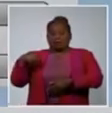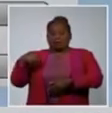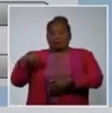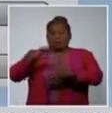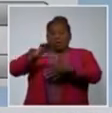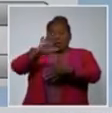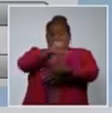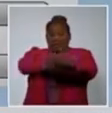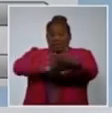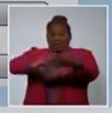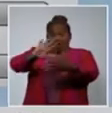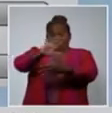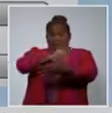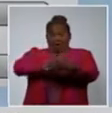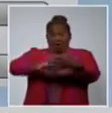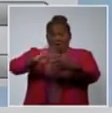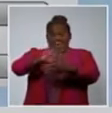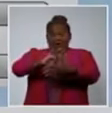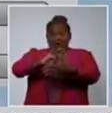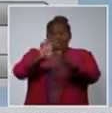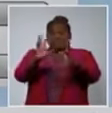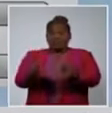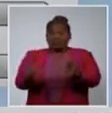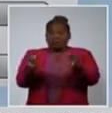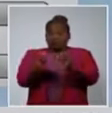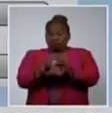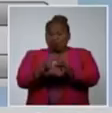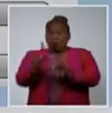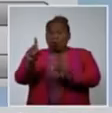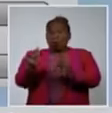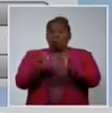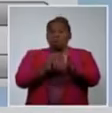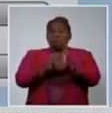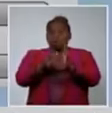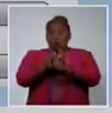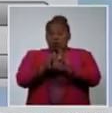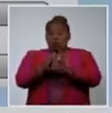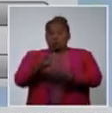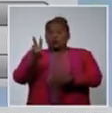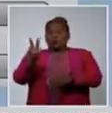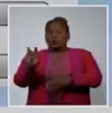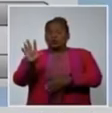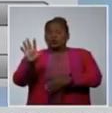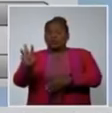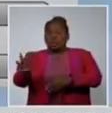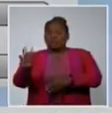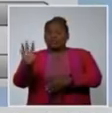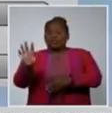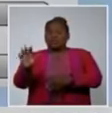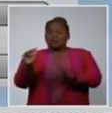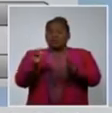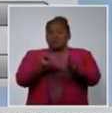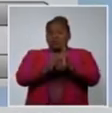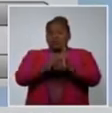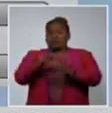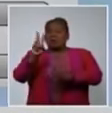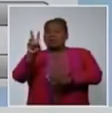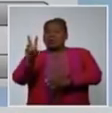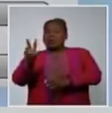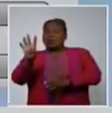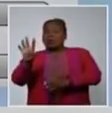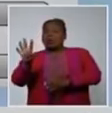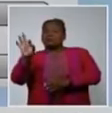pues ya la cifra total es de un millón 235 mil 248 fallecidos